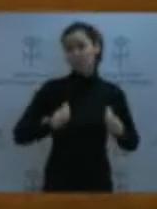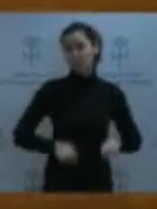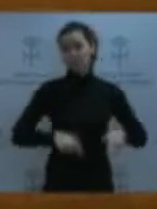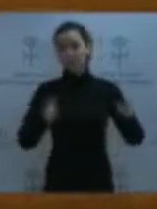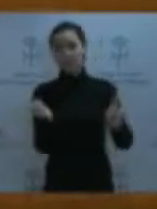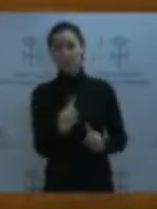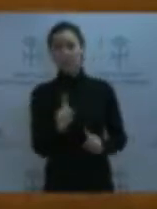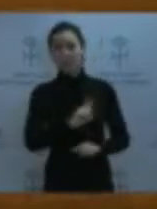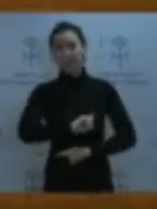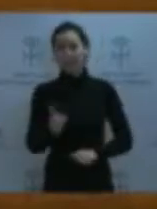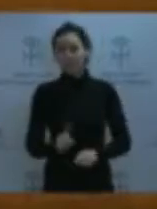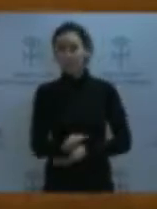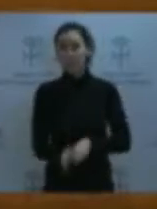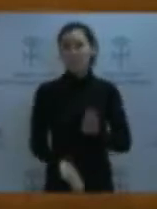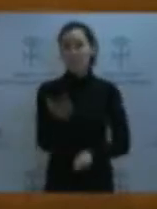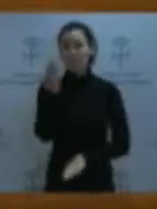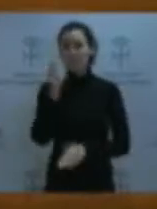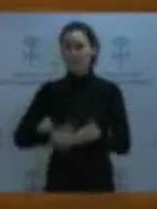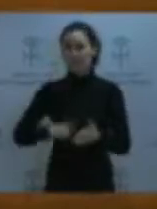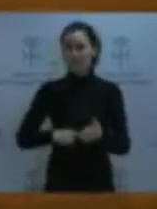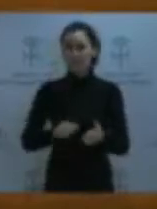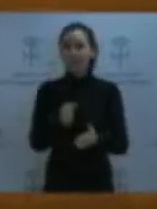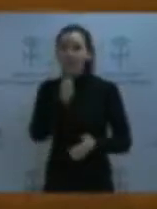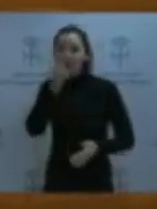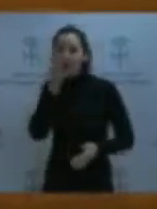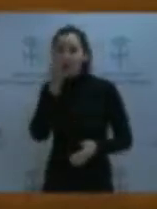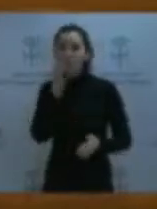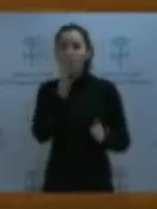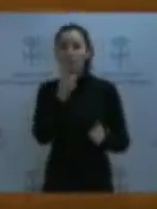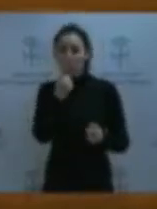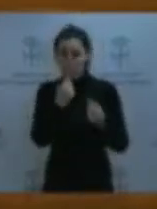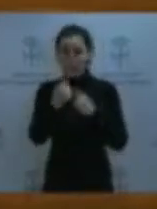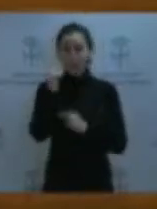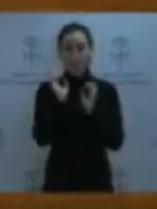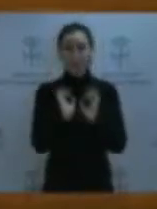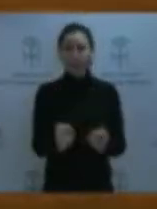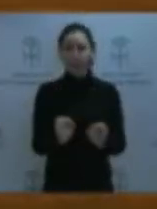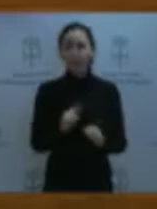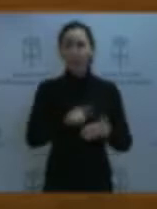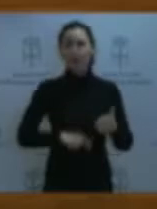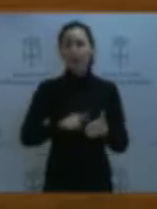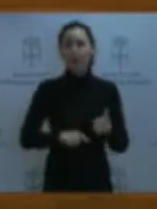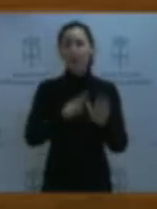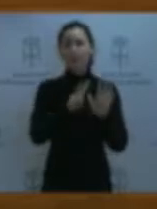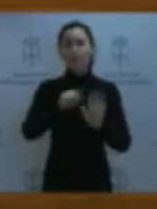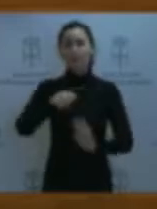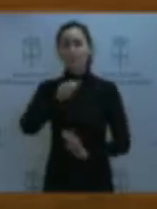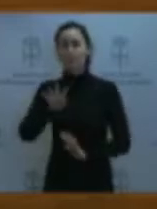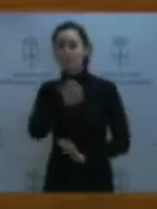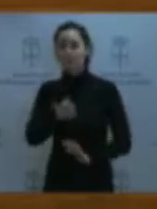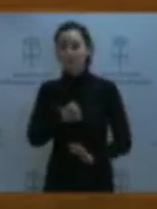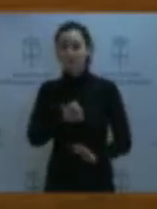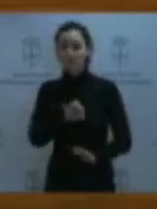alquiler. Ustedes lo hicieron. Y lo que han conseguido en los últimos años, en el último concretamente, es que el alquiler haya aumentado un 7,4% su